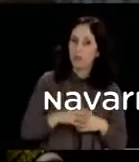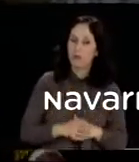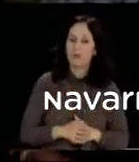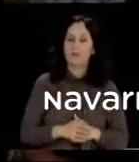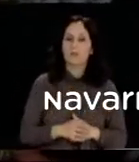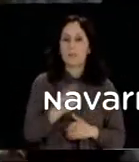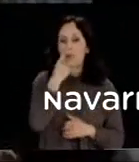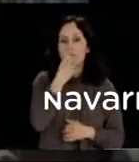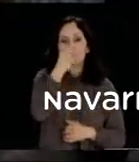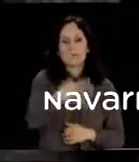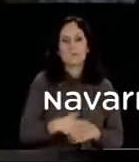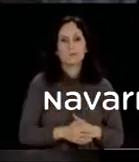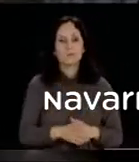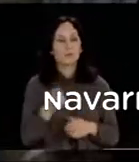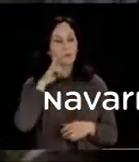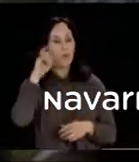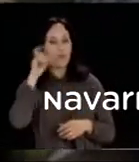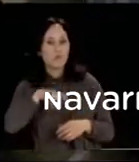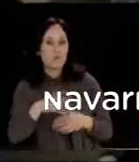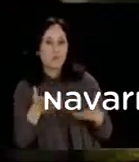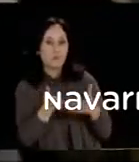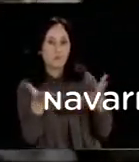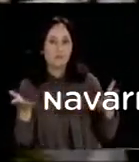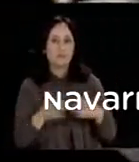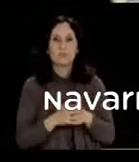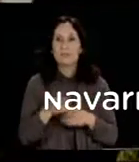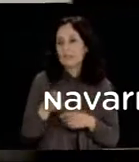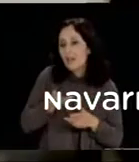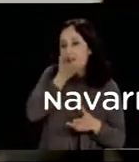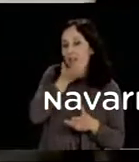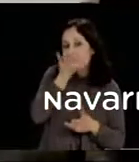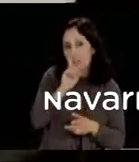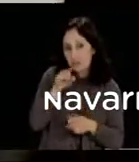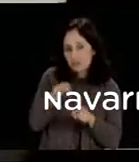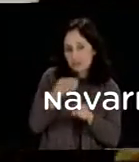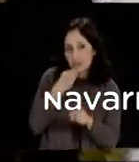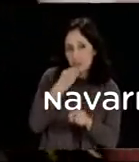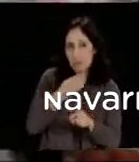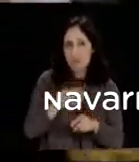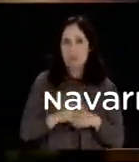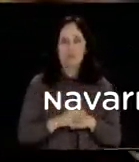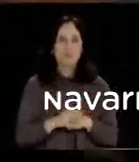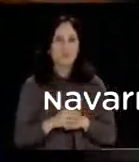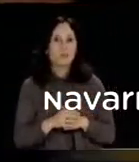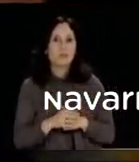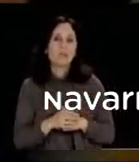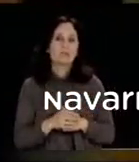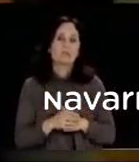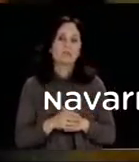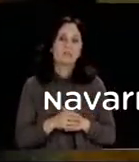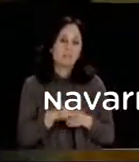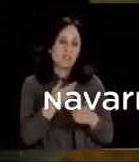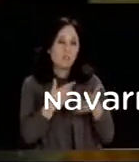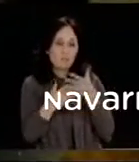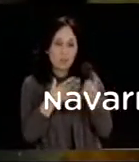aquí. Huele estos calimenta. Búlgaros, son húngaros. Pero, señor, que esto no es para calentar, esto es para comer, ¿o qué? No, las manos mías igual. Hombre, hay gente, ¿no?, que se tiene que